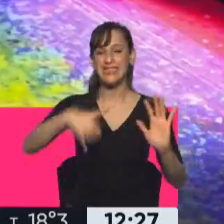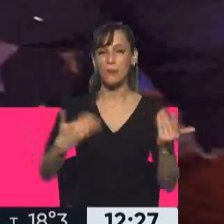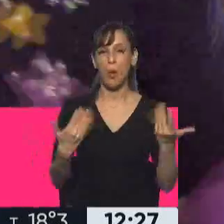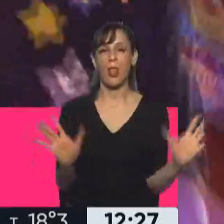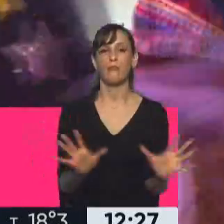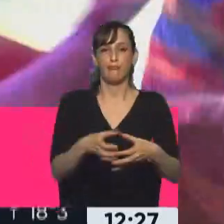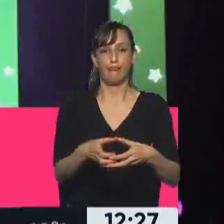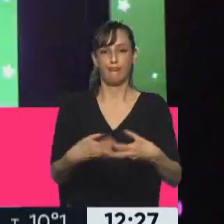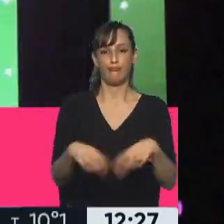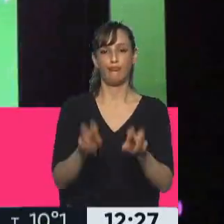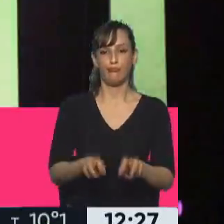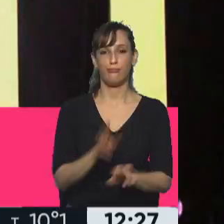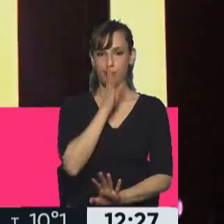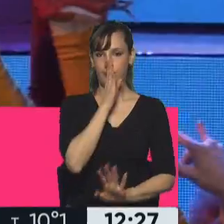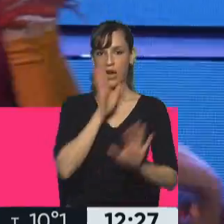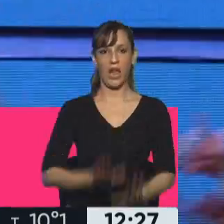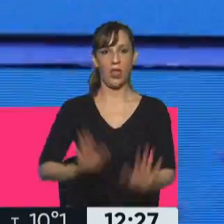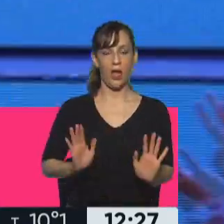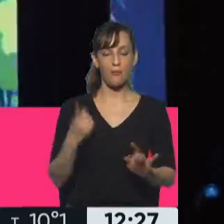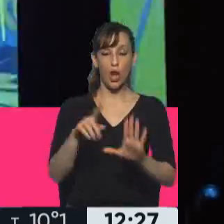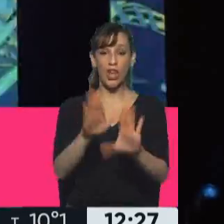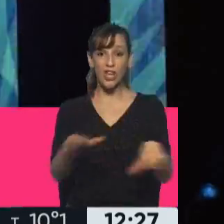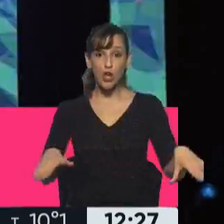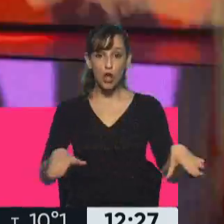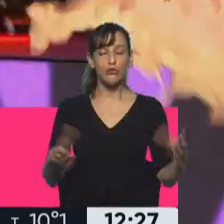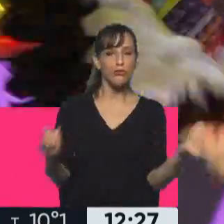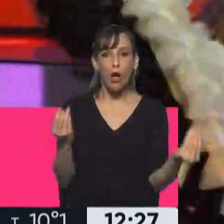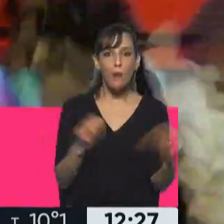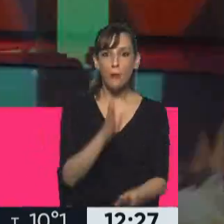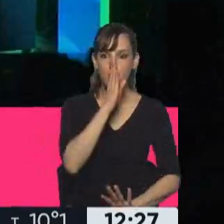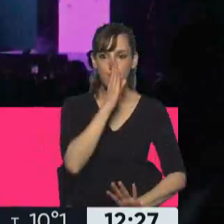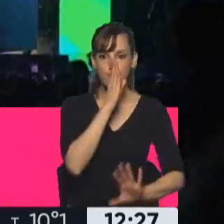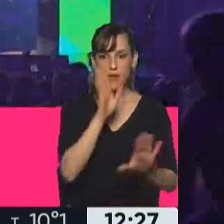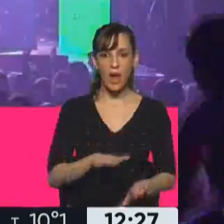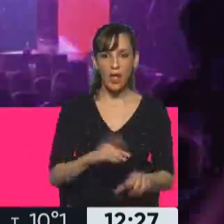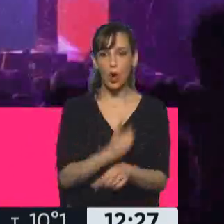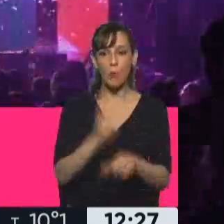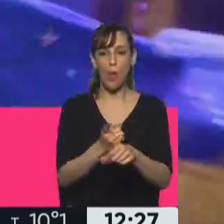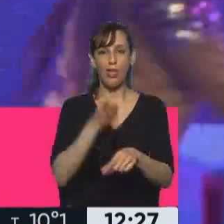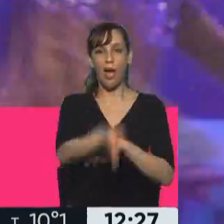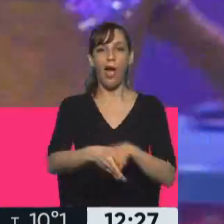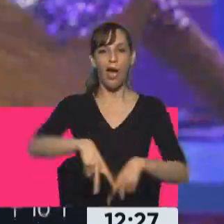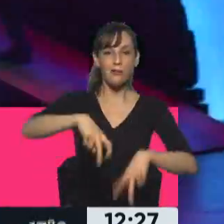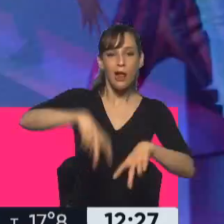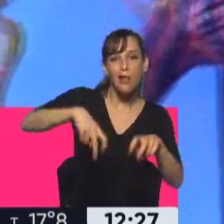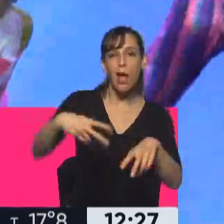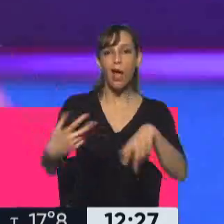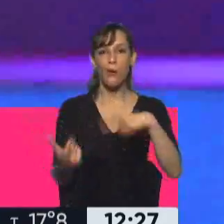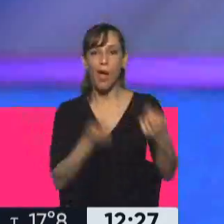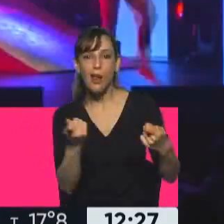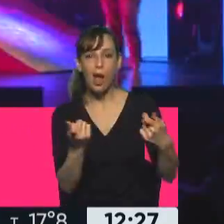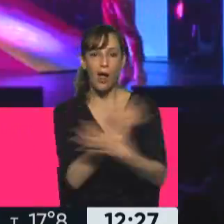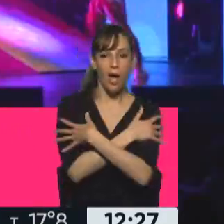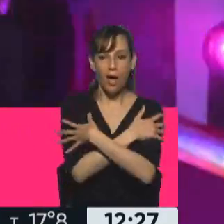se queden ahí quietos en un lugar. Pero a los más chiquititos, ¿cómo les explicás que no pueden ir adelante a saltar, a bailar, a abrazarse con sus amigos